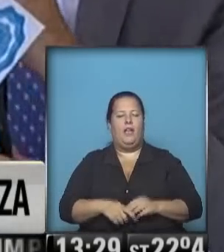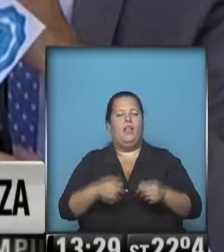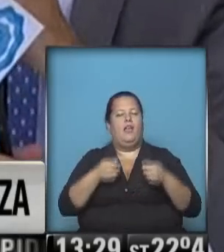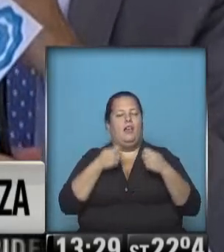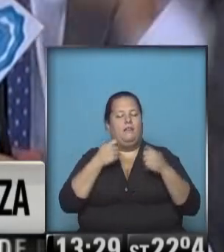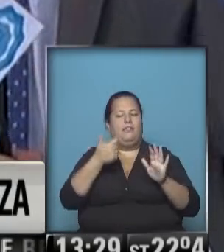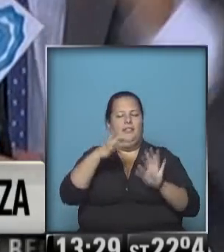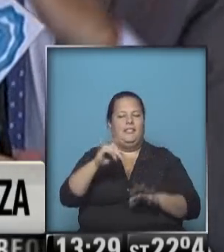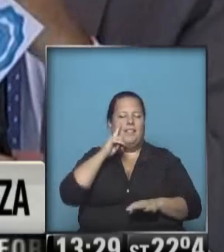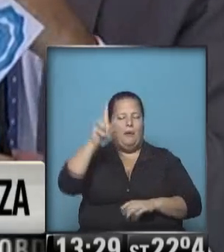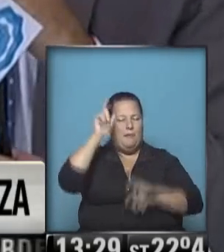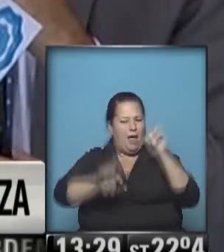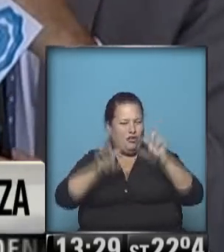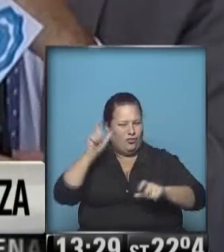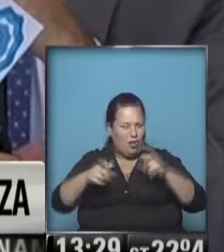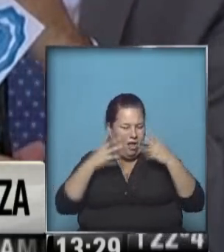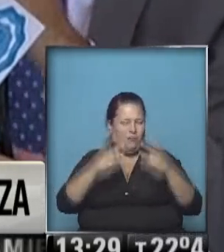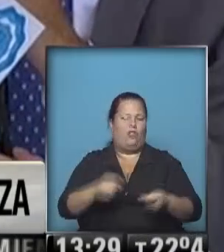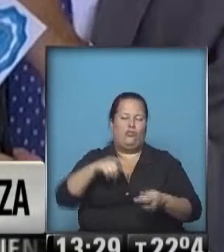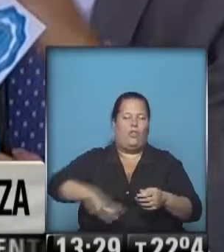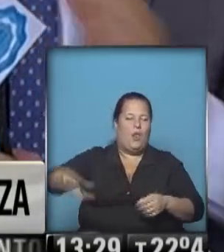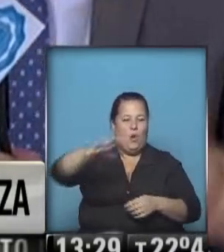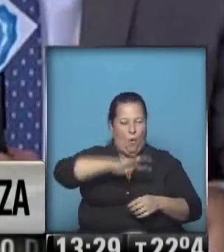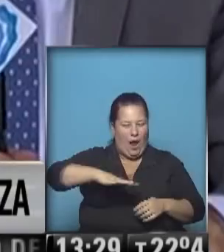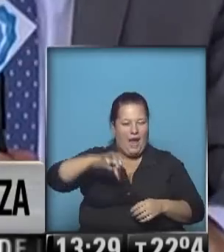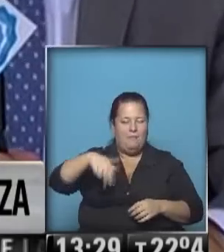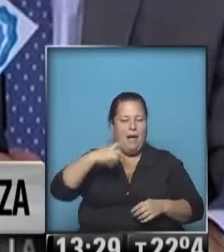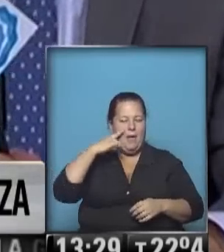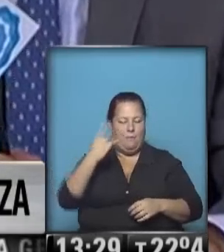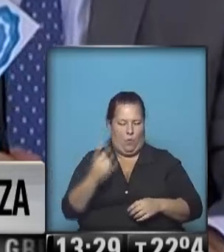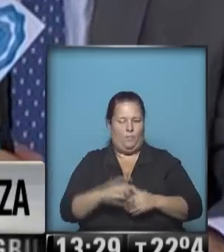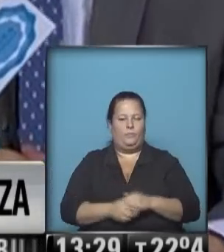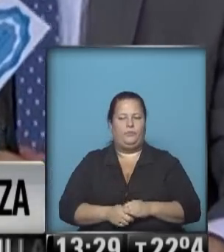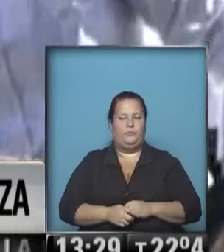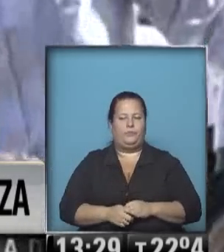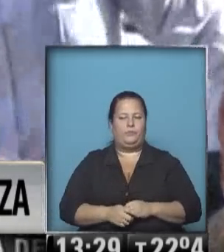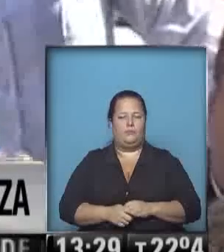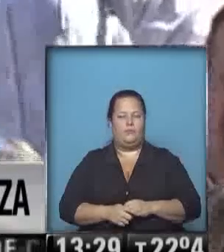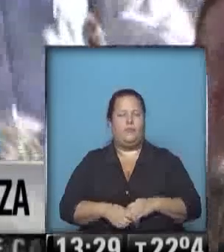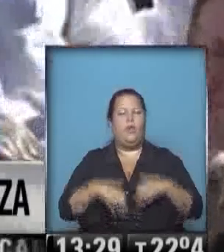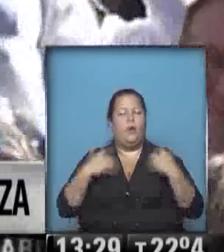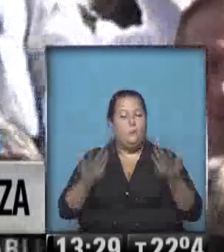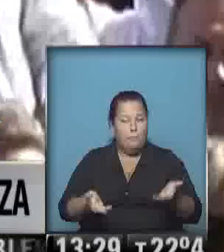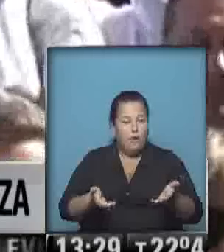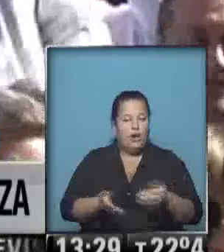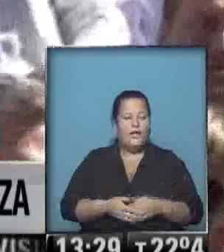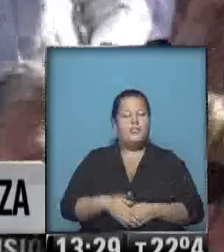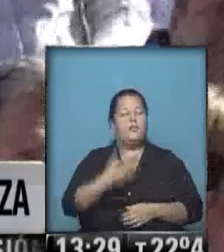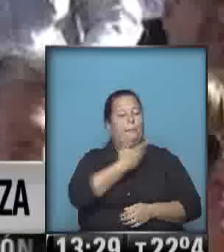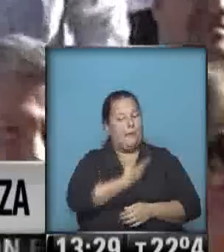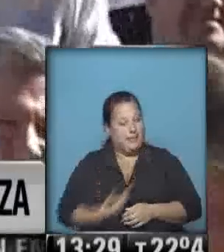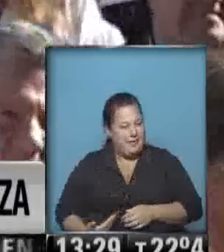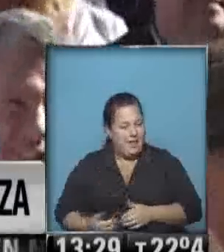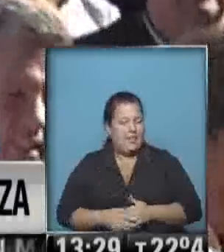más de 60.000 pobladores de esta zona este de Maipú. Por eso, señora